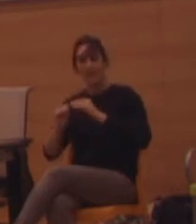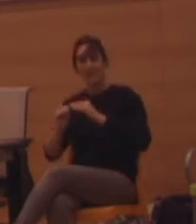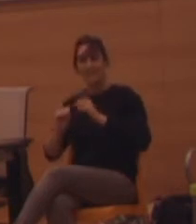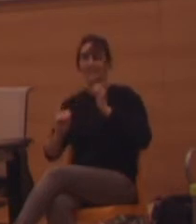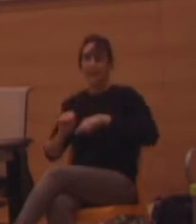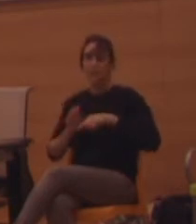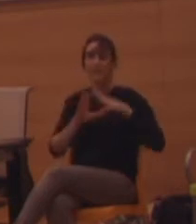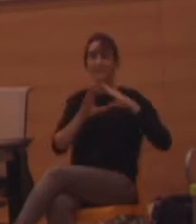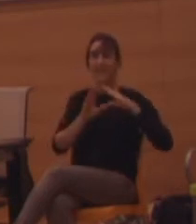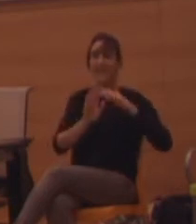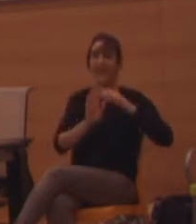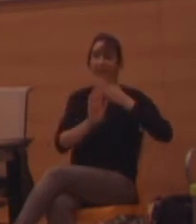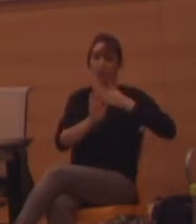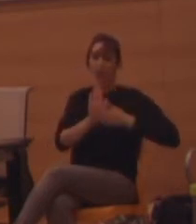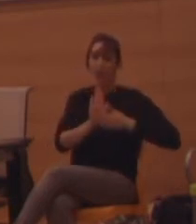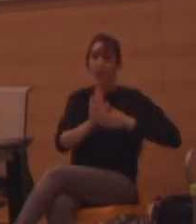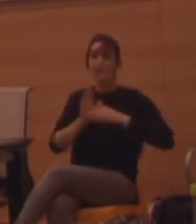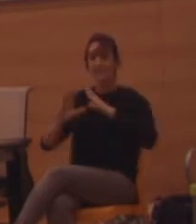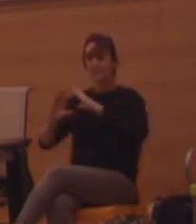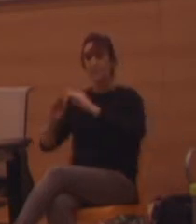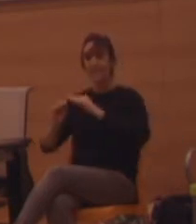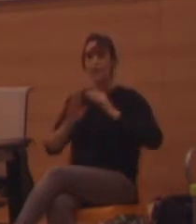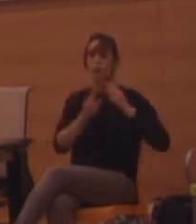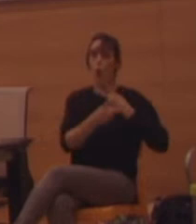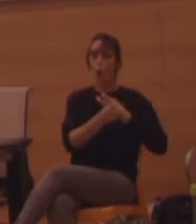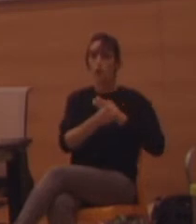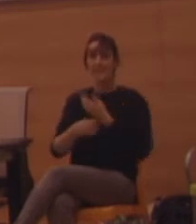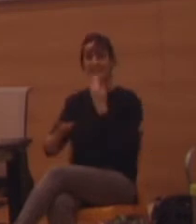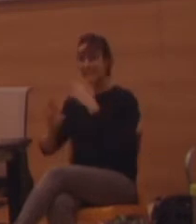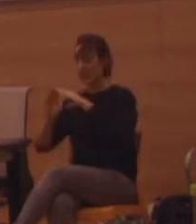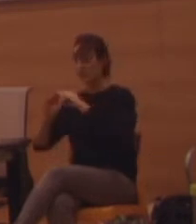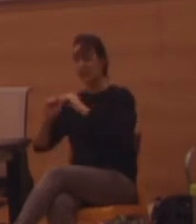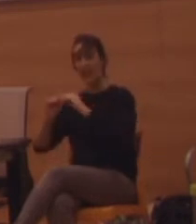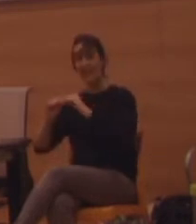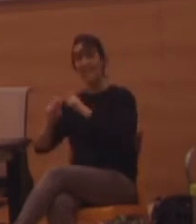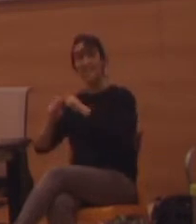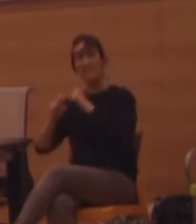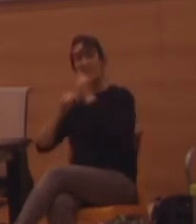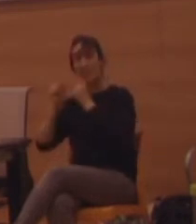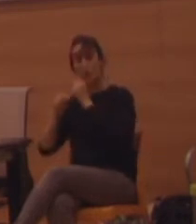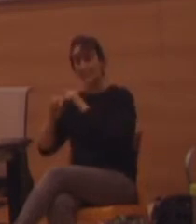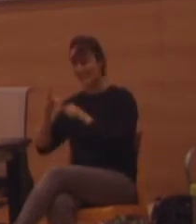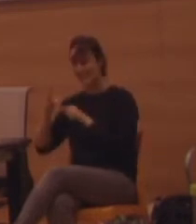de partes óseas. Las de las partes blandas, ya digo que van a ser 3 tipos de infecciones.